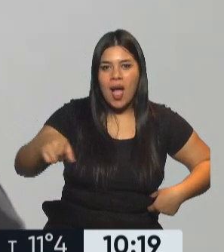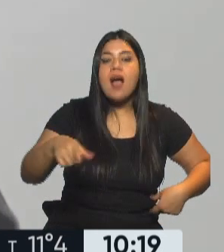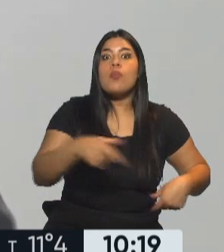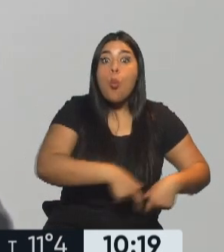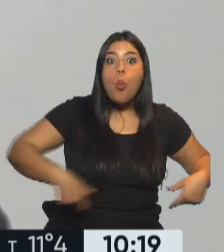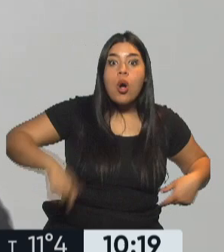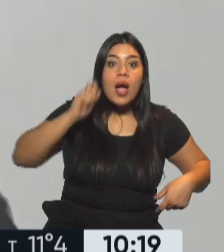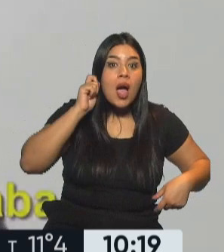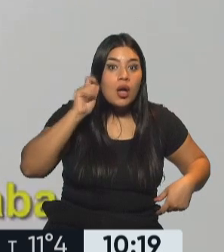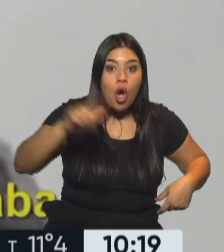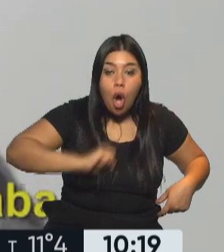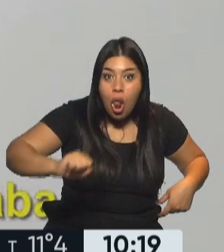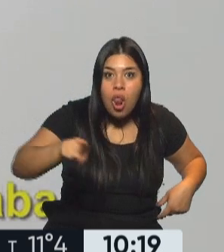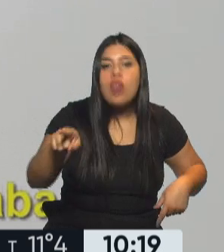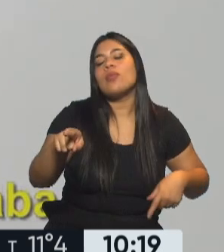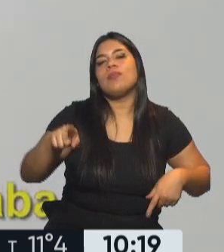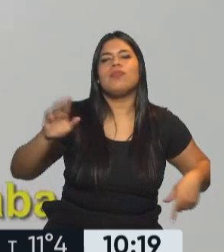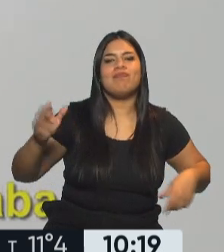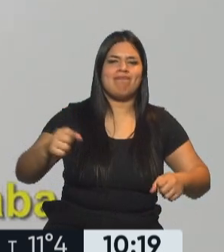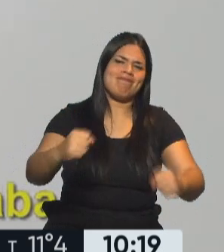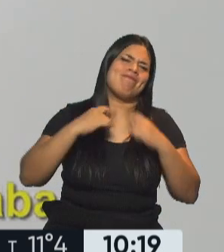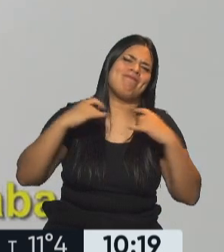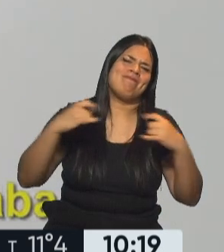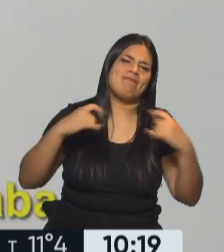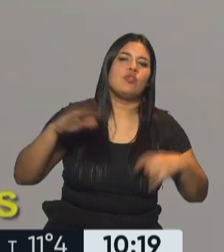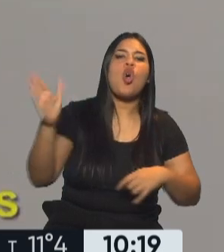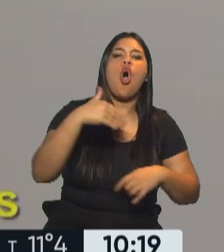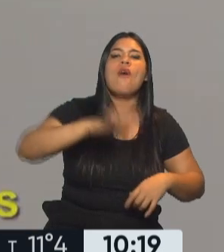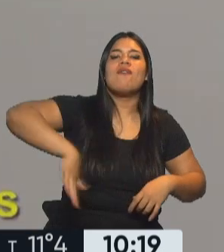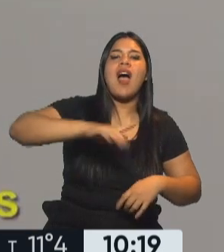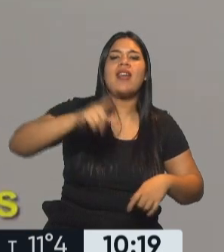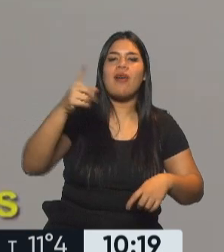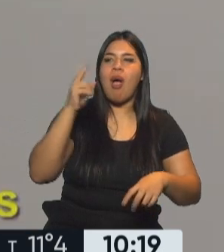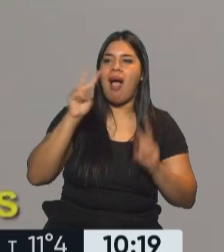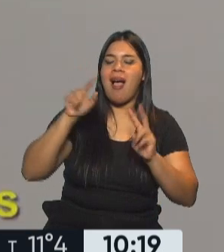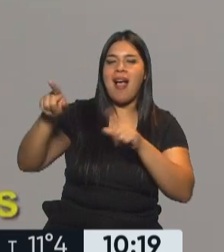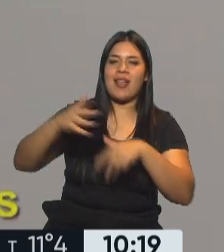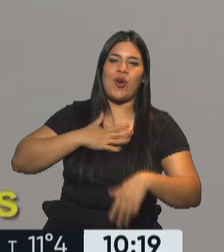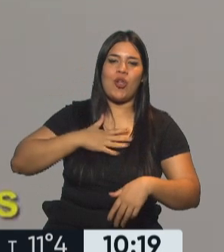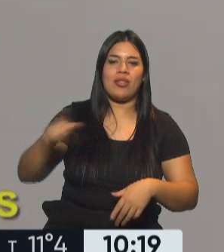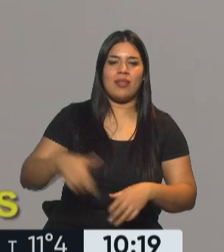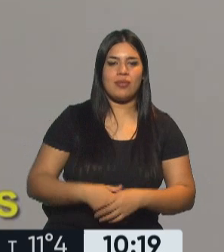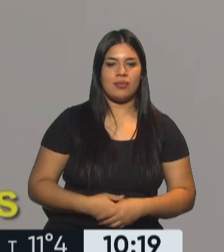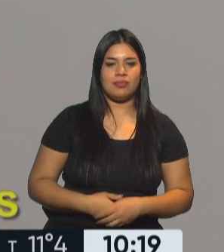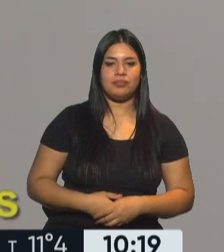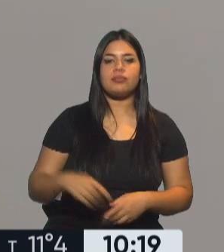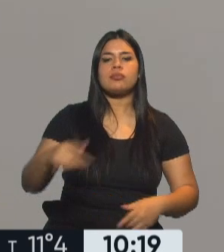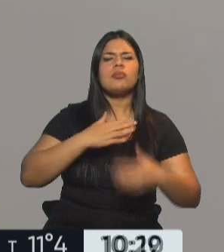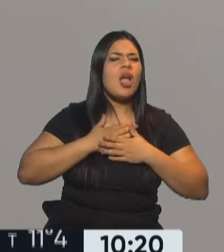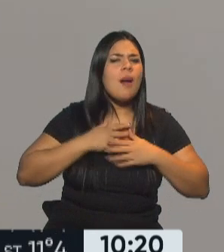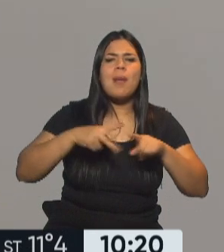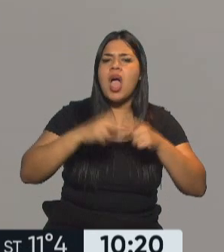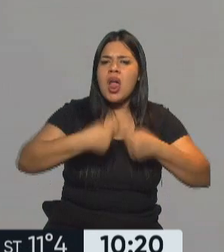salía y gritaba, y todo el barrio se enteraba que Hugo estaba contento. Amaba sus herramientas, era fanático de las carreras de